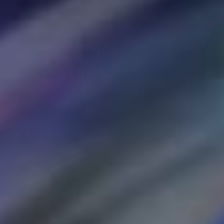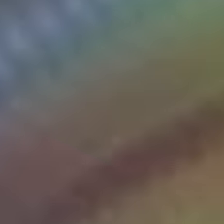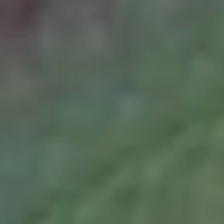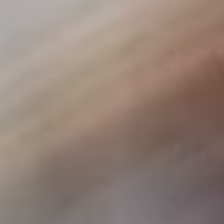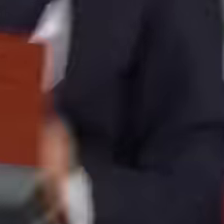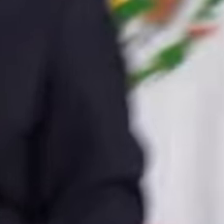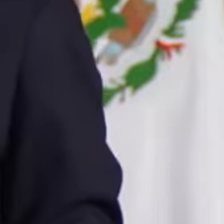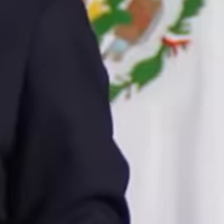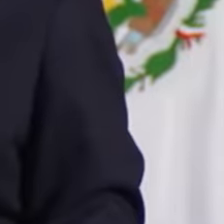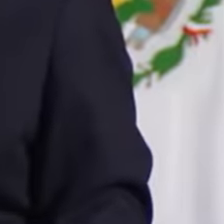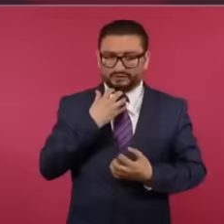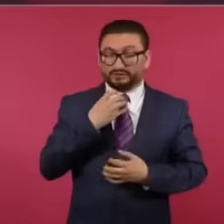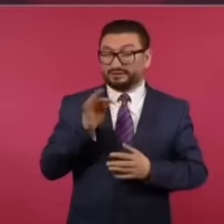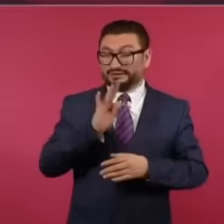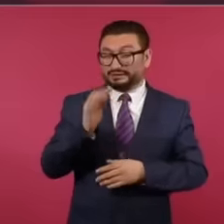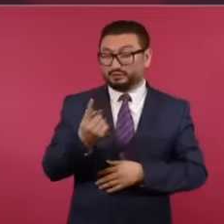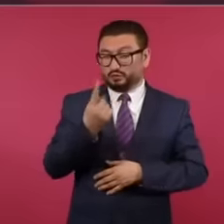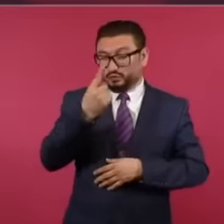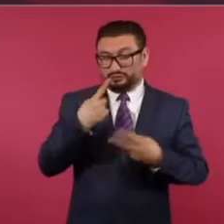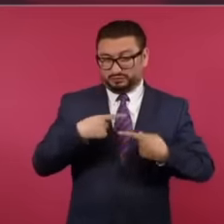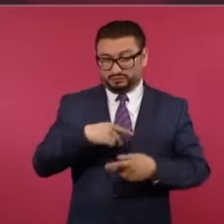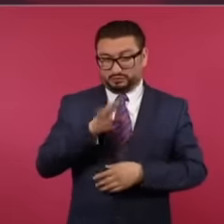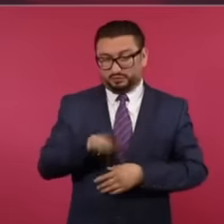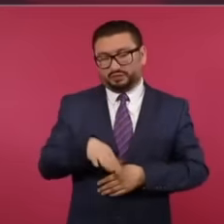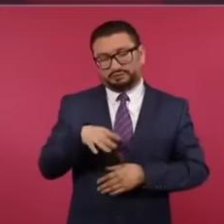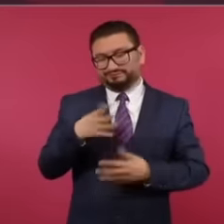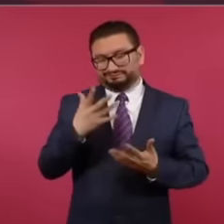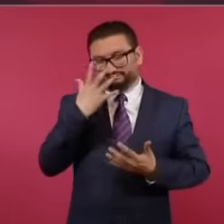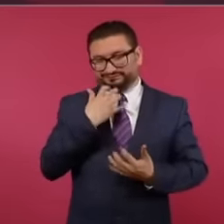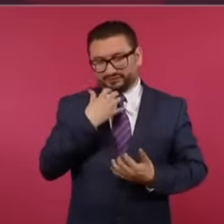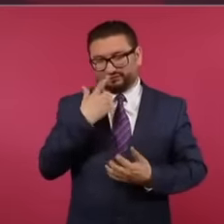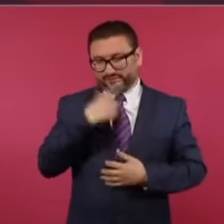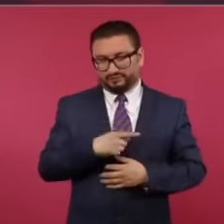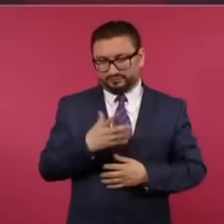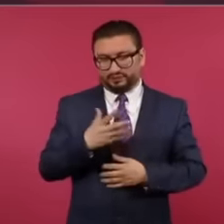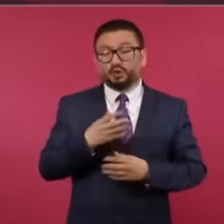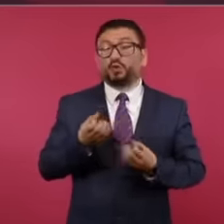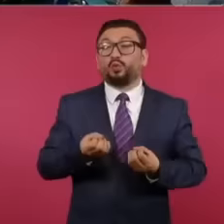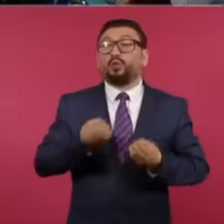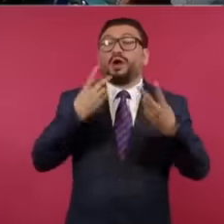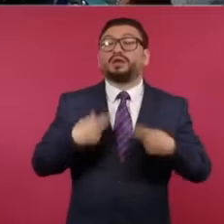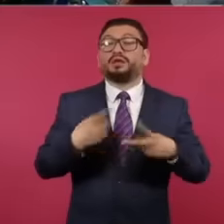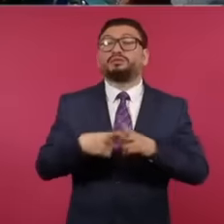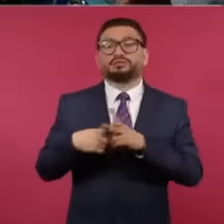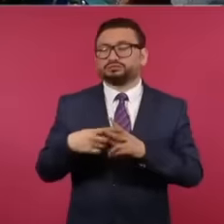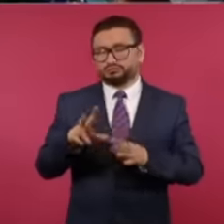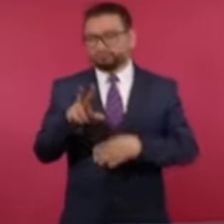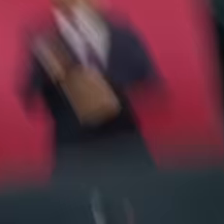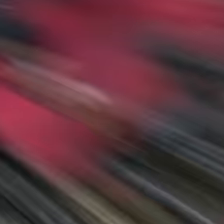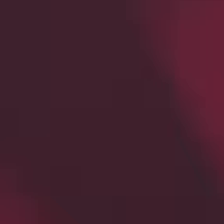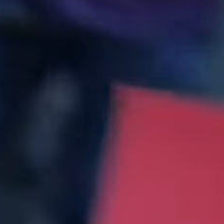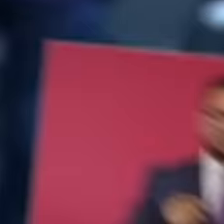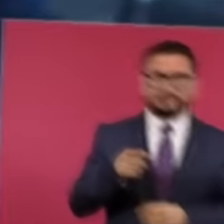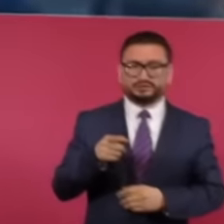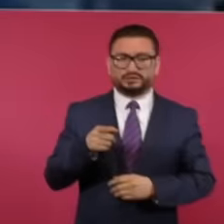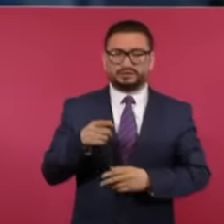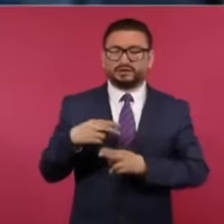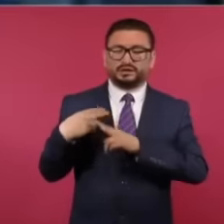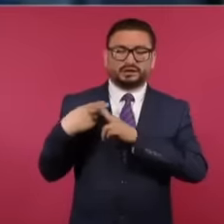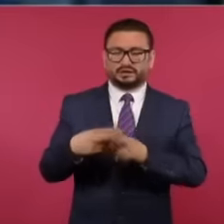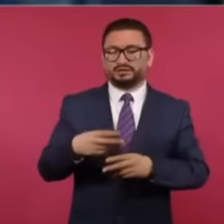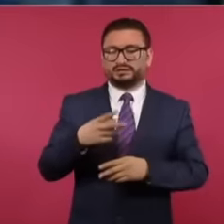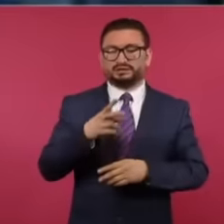Esta reportera traía datos falsos que pretendían increpar al presidente de México. Las cosas no